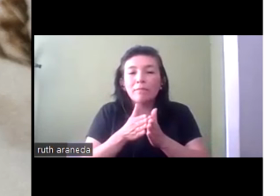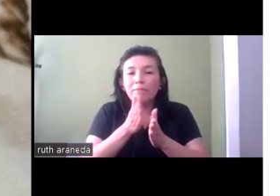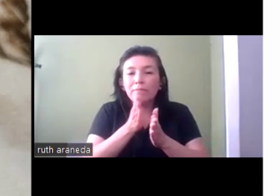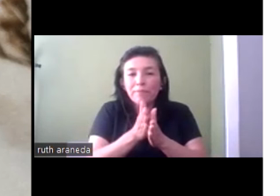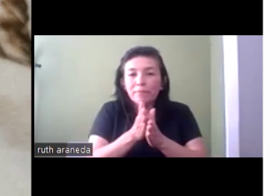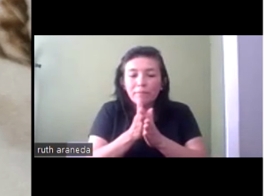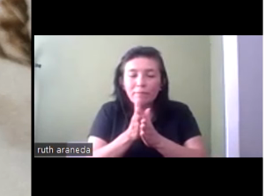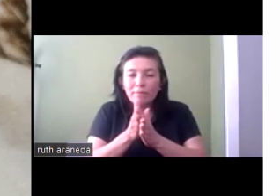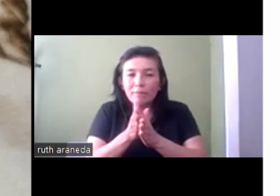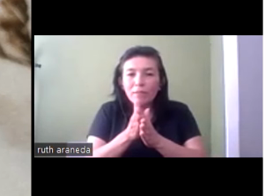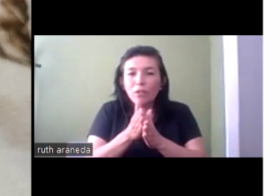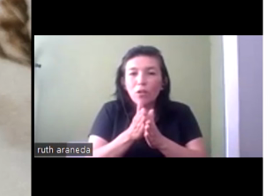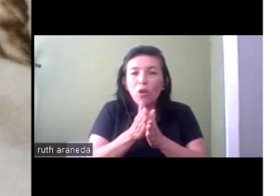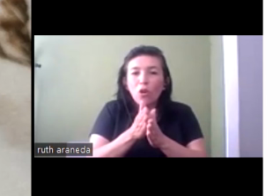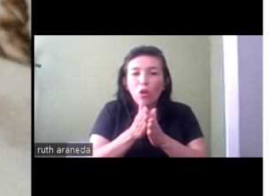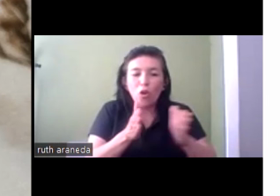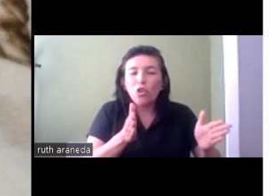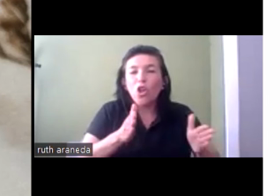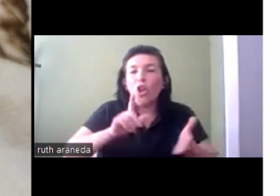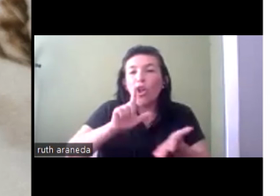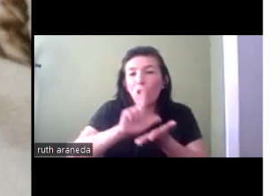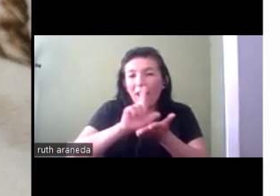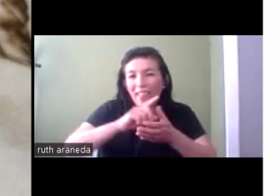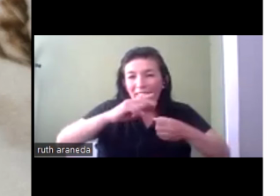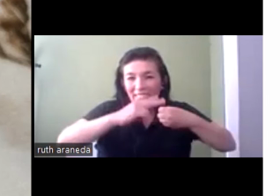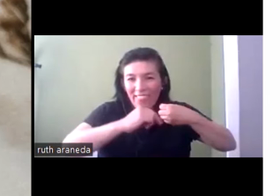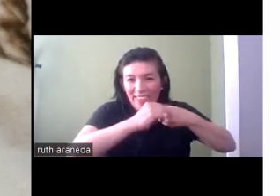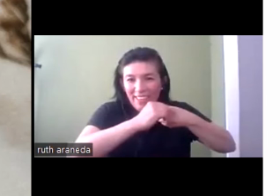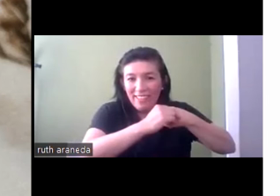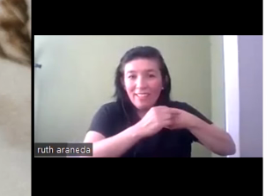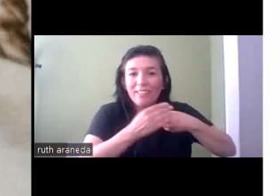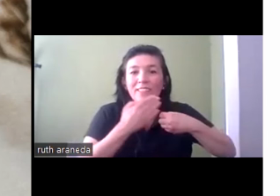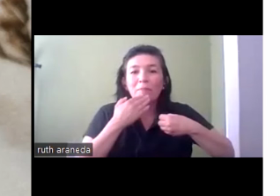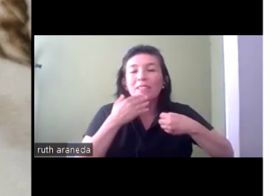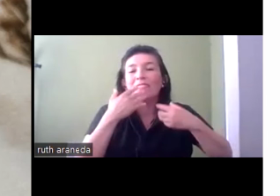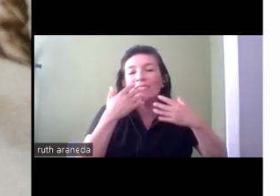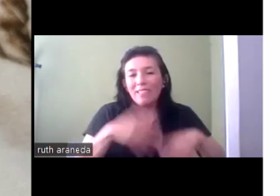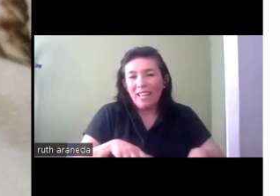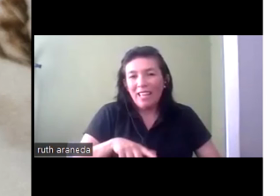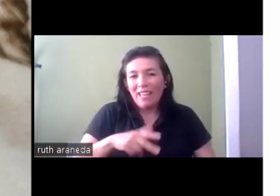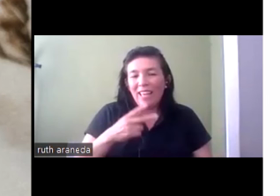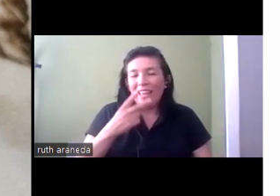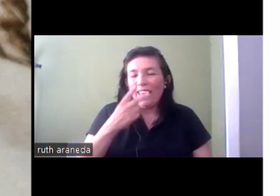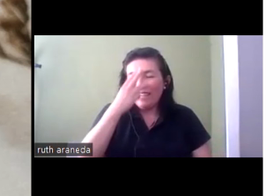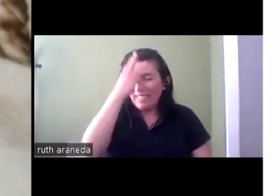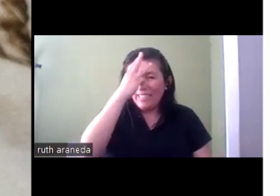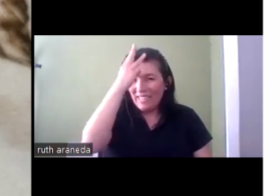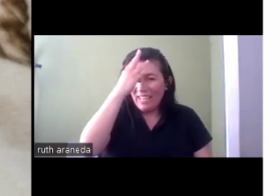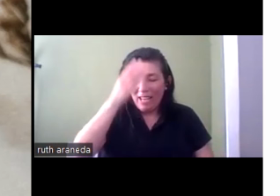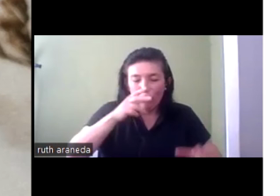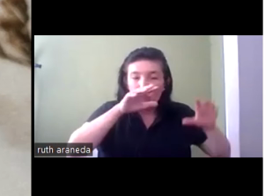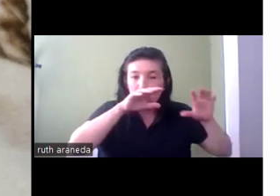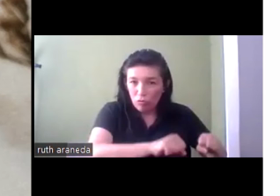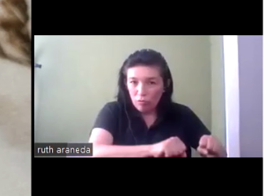de poblaciones locales yeguitas y la presencia ya del Inca en la zona, ¿ya? Tendría un periodo mucho más acotado en